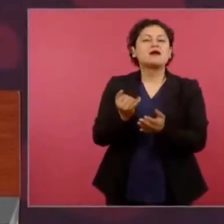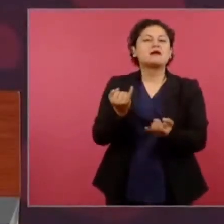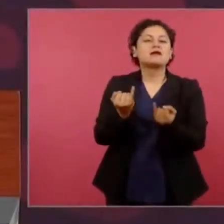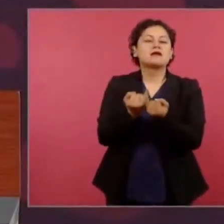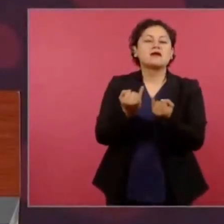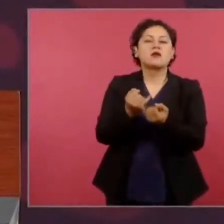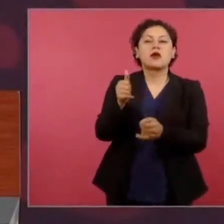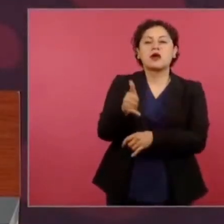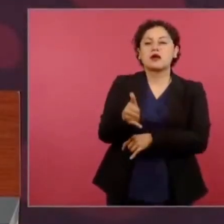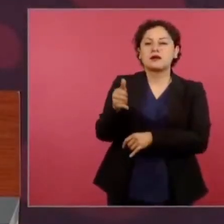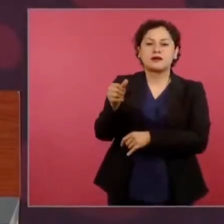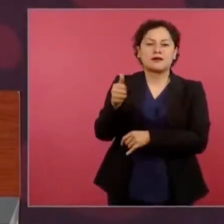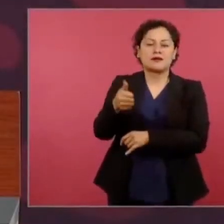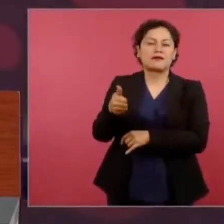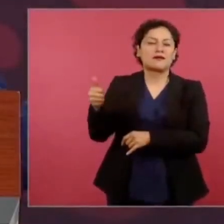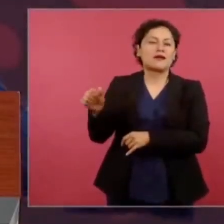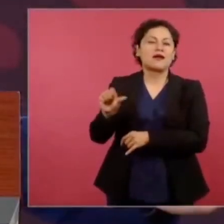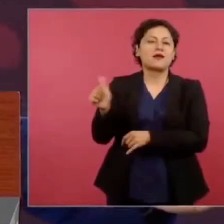el finado.